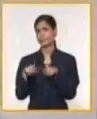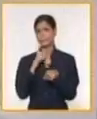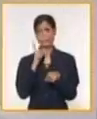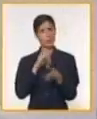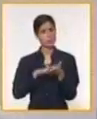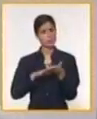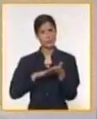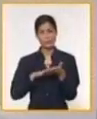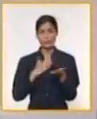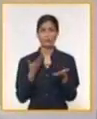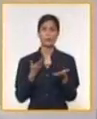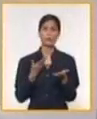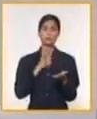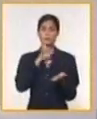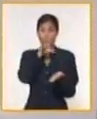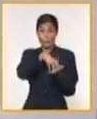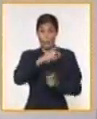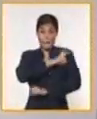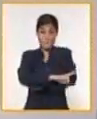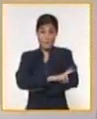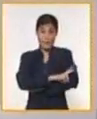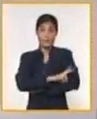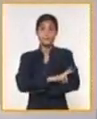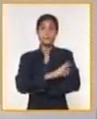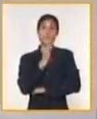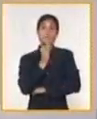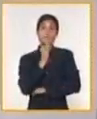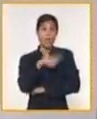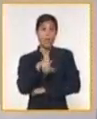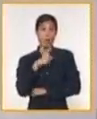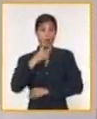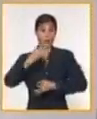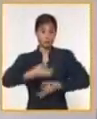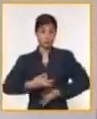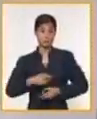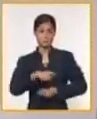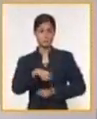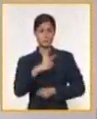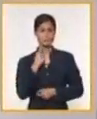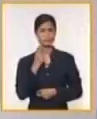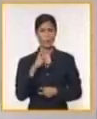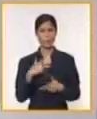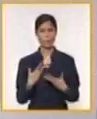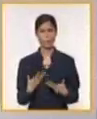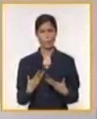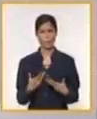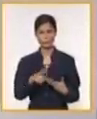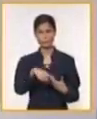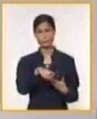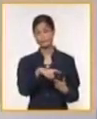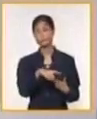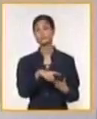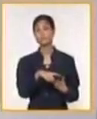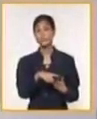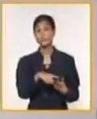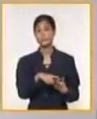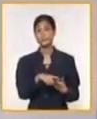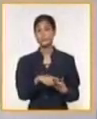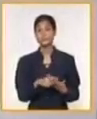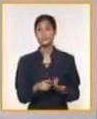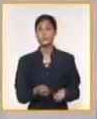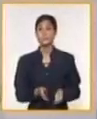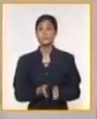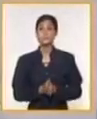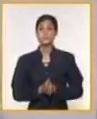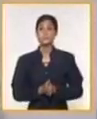incongruencias. Es en todo caso, por eso los críticos más radicales le llaman una entidad, es una entidad,